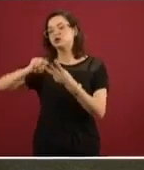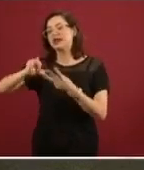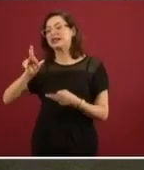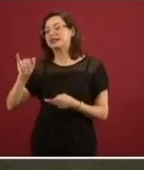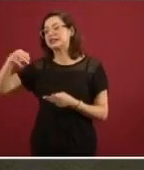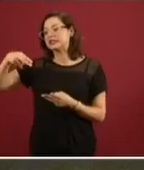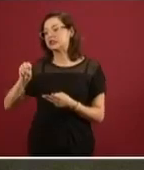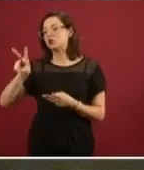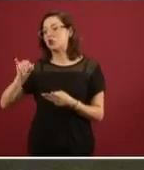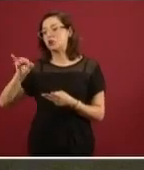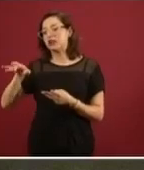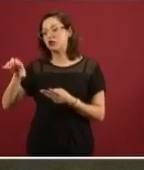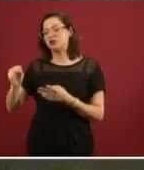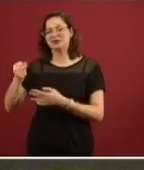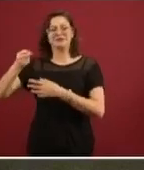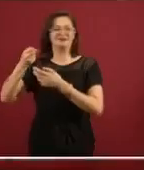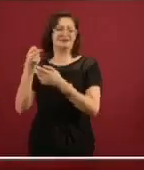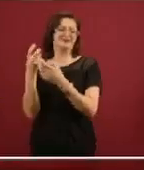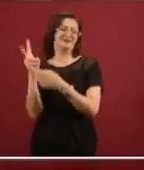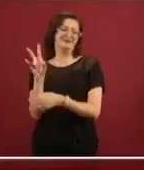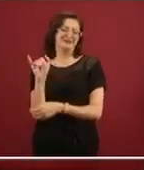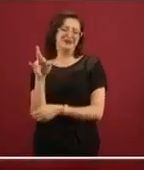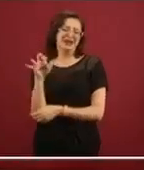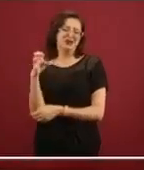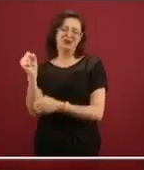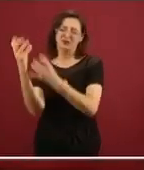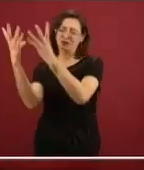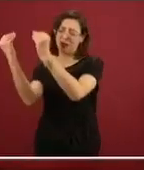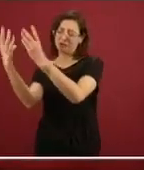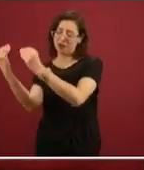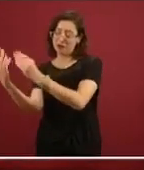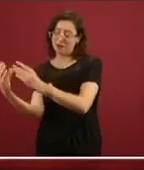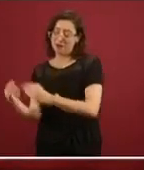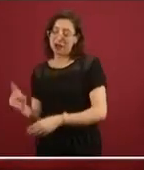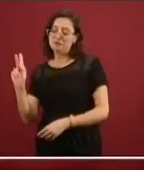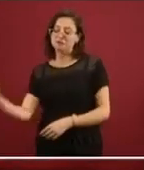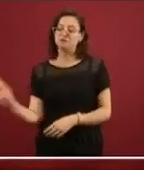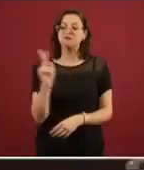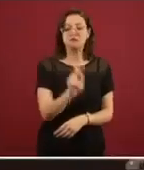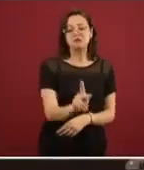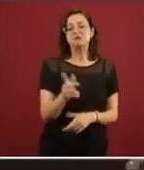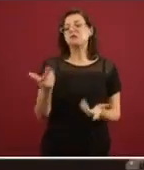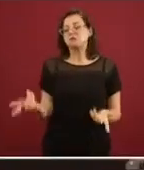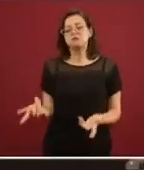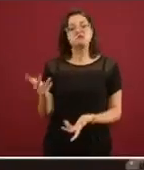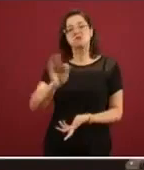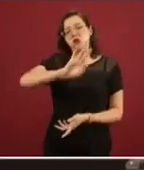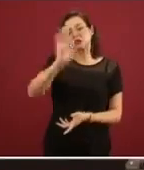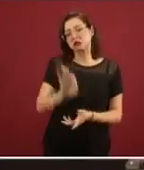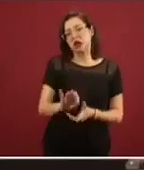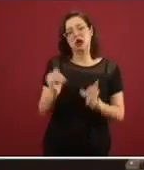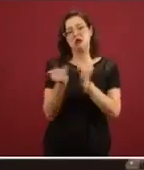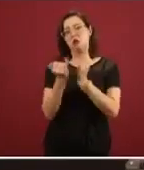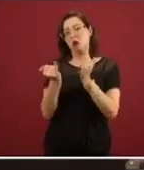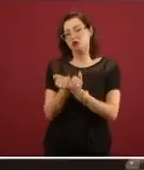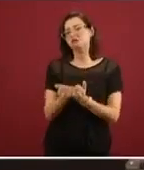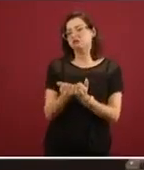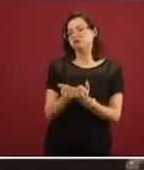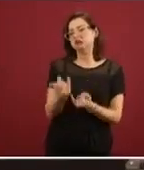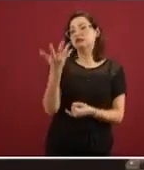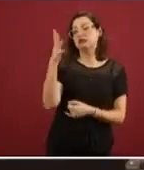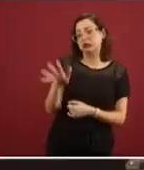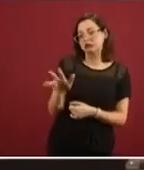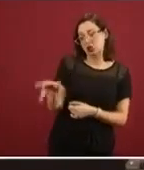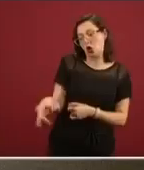y muchos otros virus, se asume que puede ser un porcentaje muy significativo. Entonces, no sorprendería